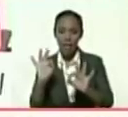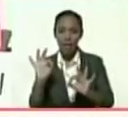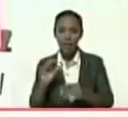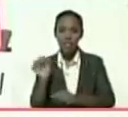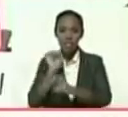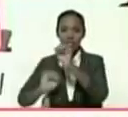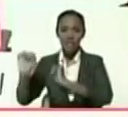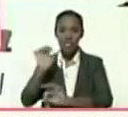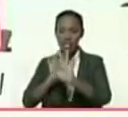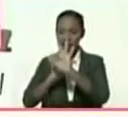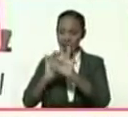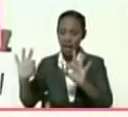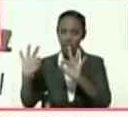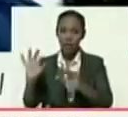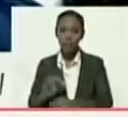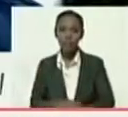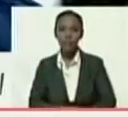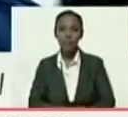Nadie.